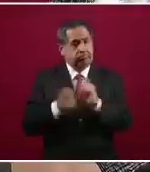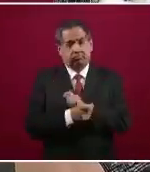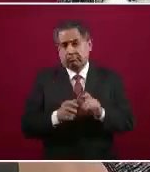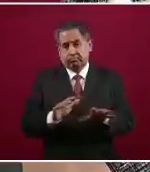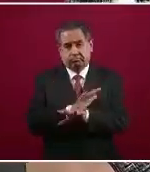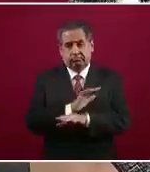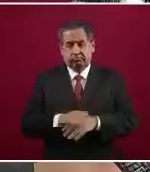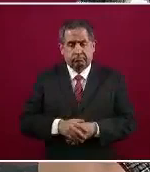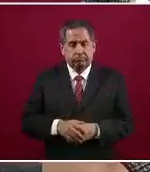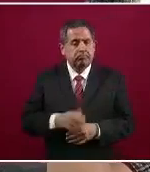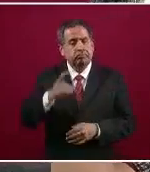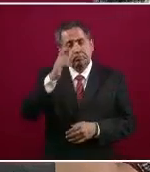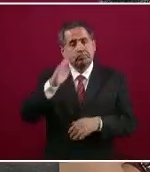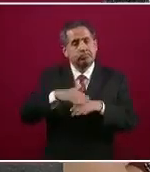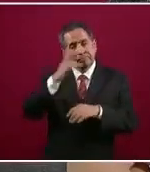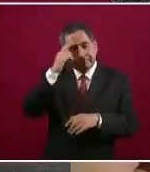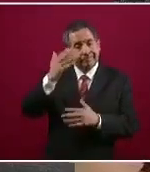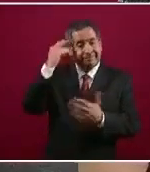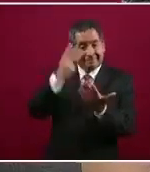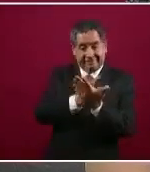porque este programa ya existía.